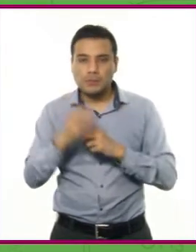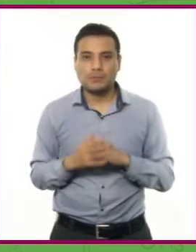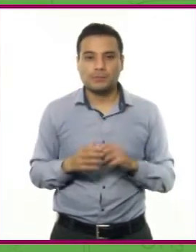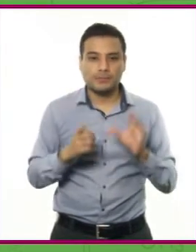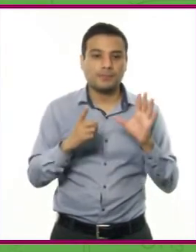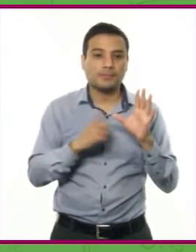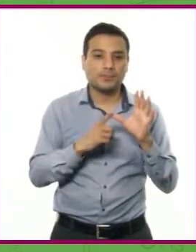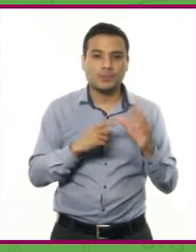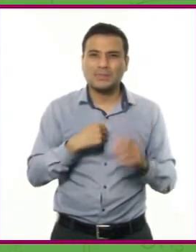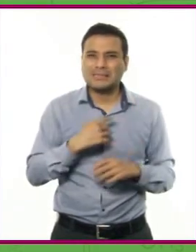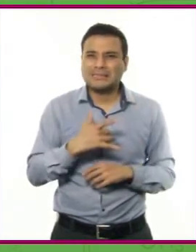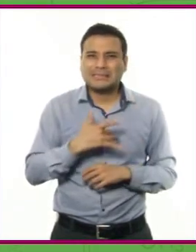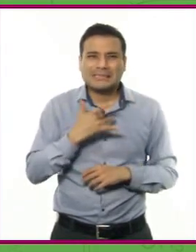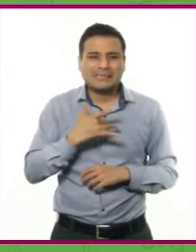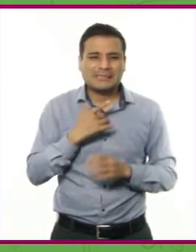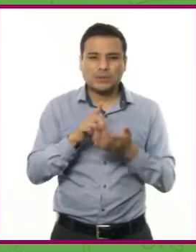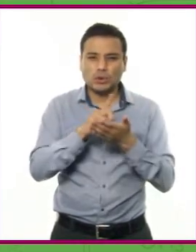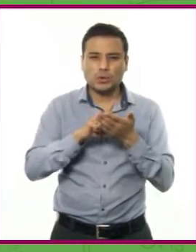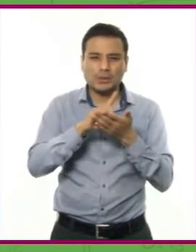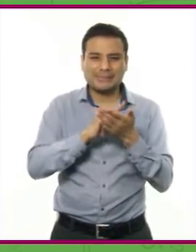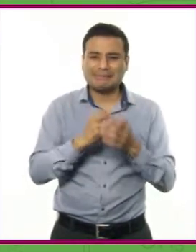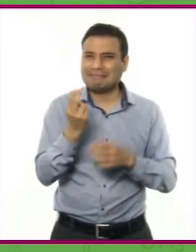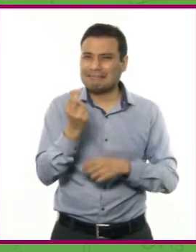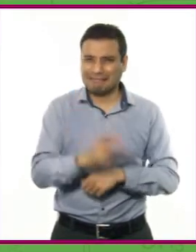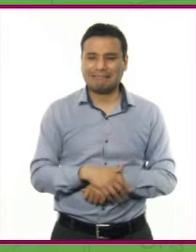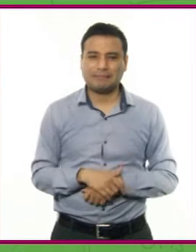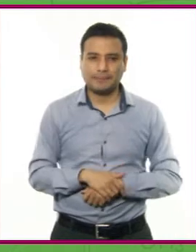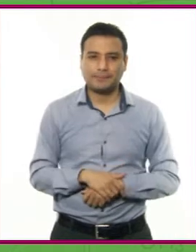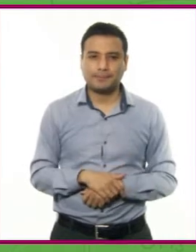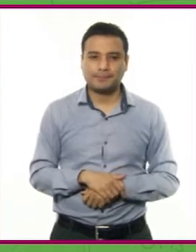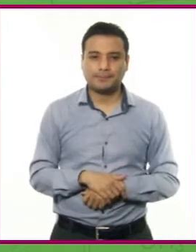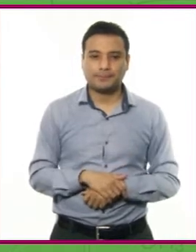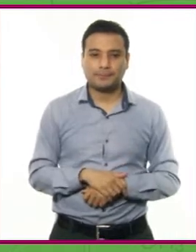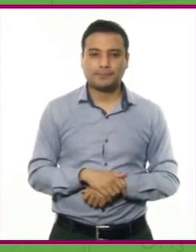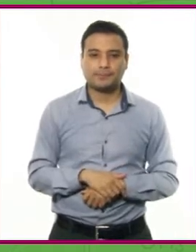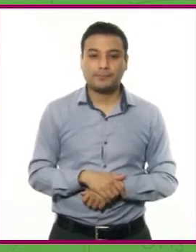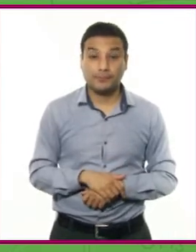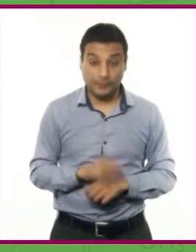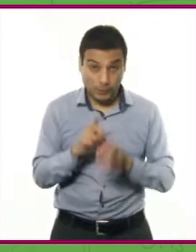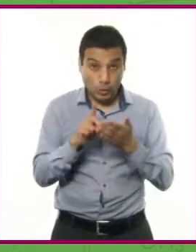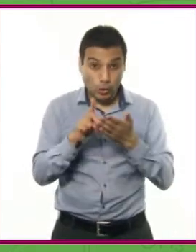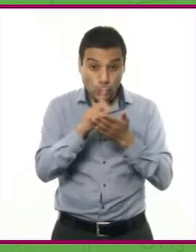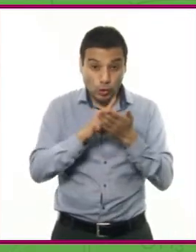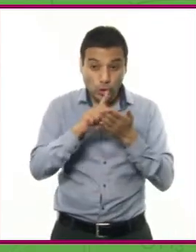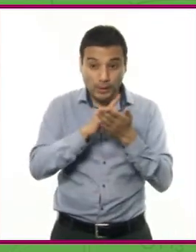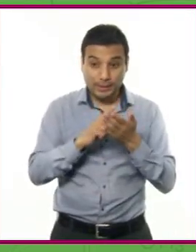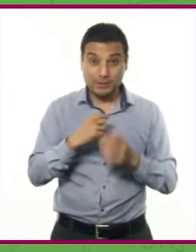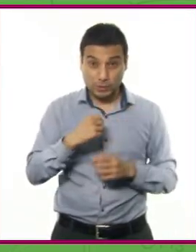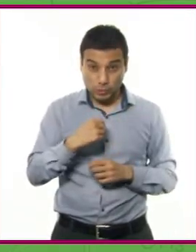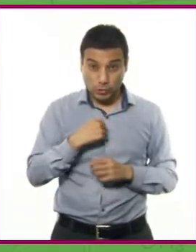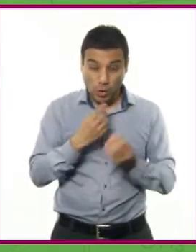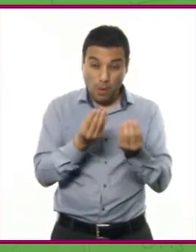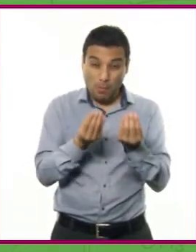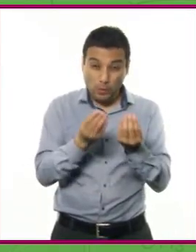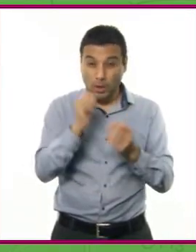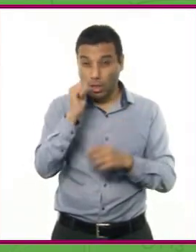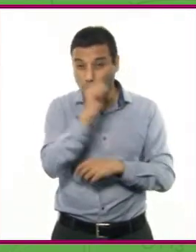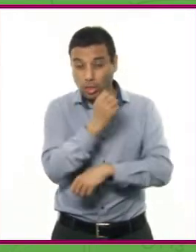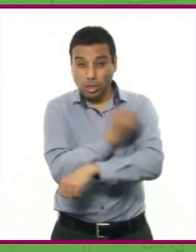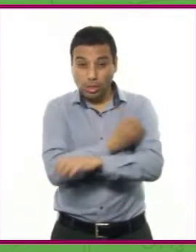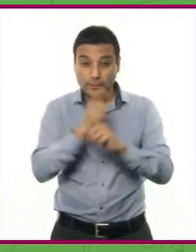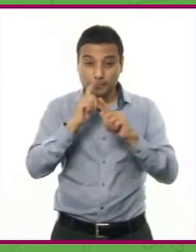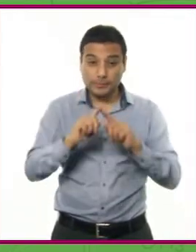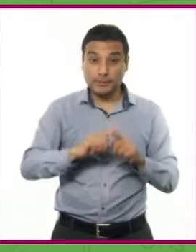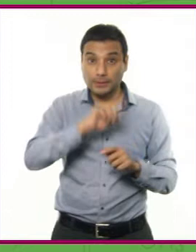sentir que se necesita la droga para funcionar cotidianamente. Cuando se abusa de las drogas, se alteran algunas zonas del cerebro como el